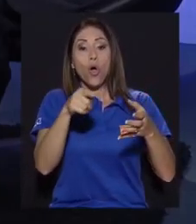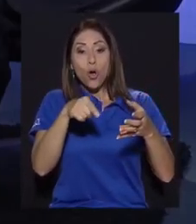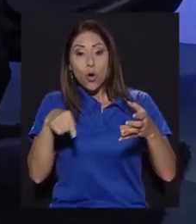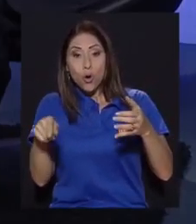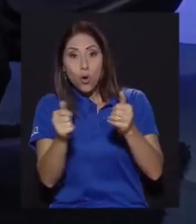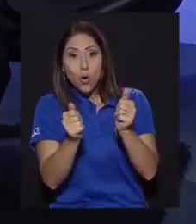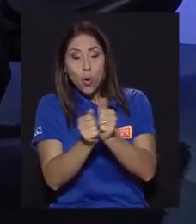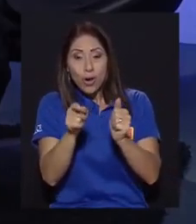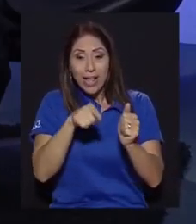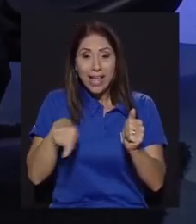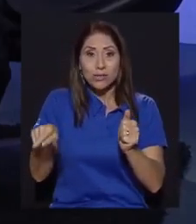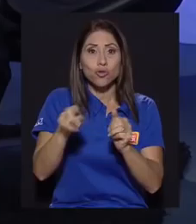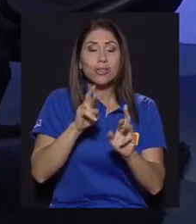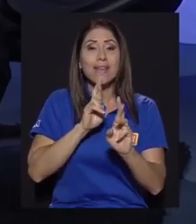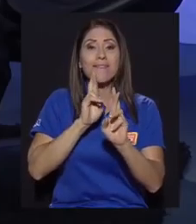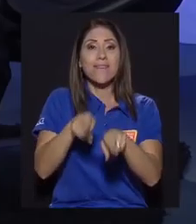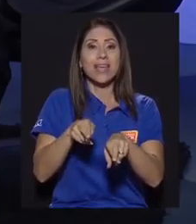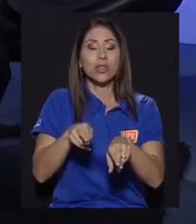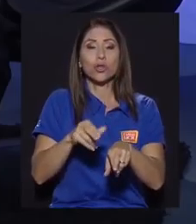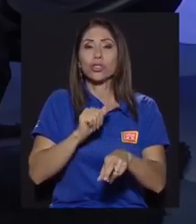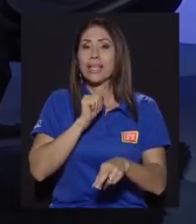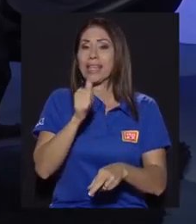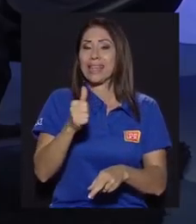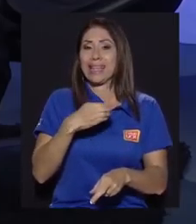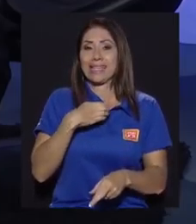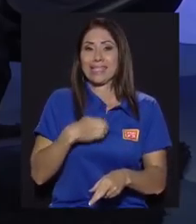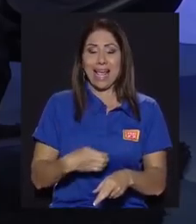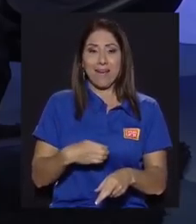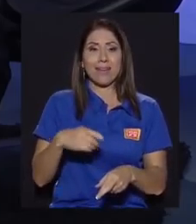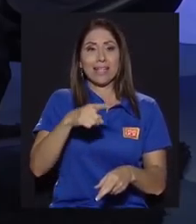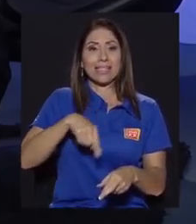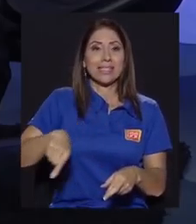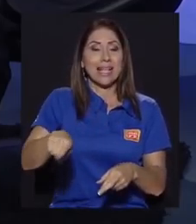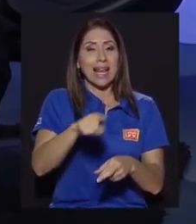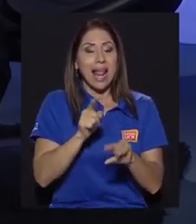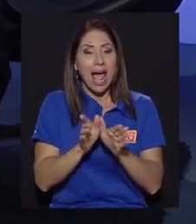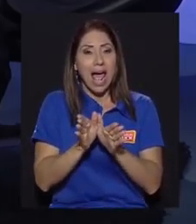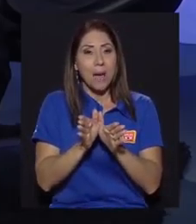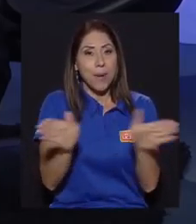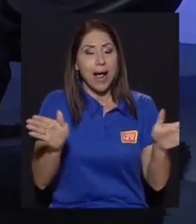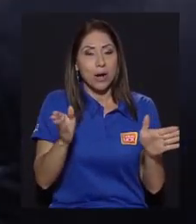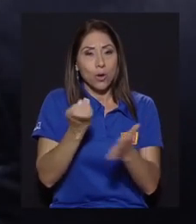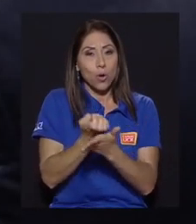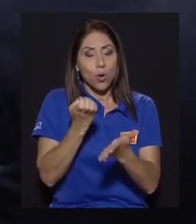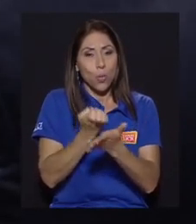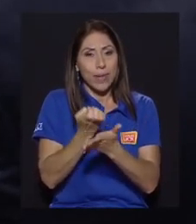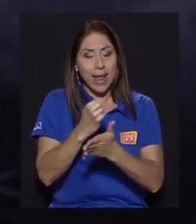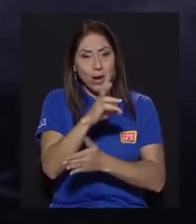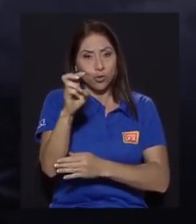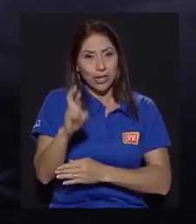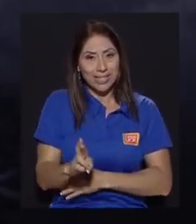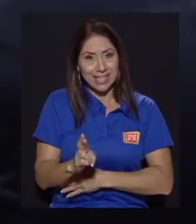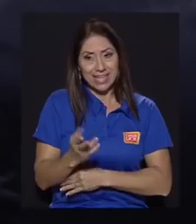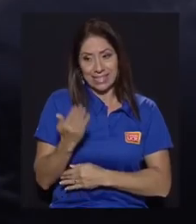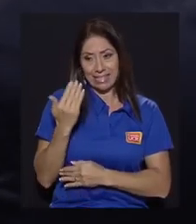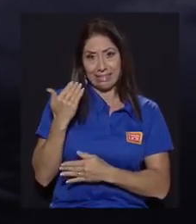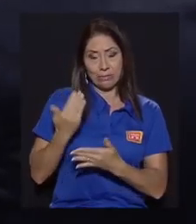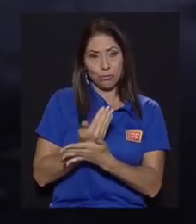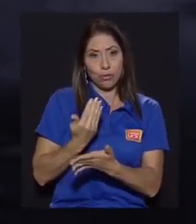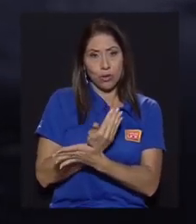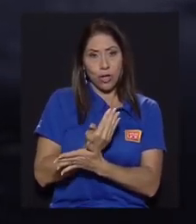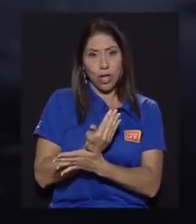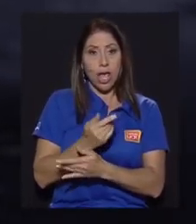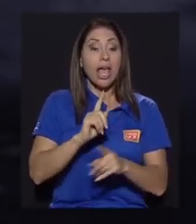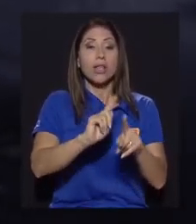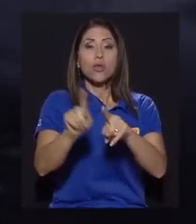de la conducción de la macroeconomía costarricense de décadas recientes en donde los